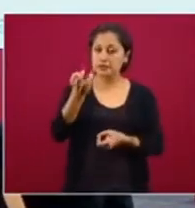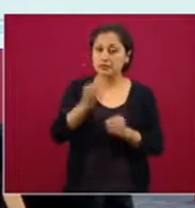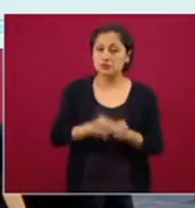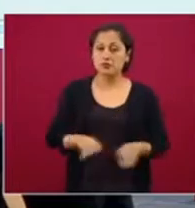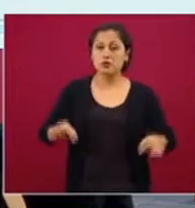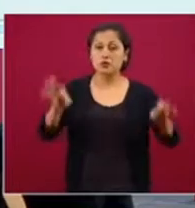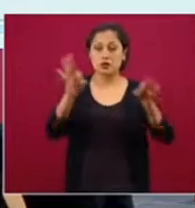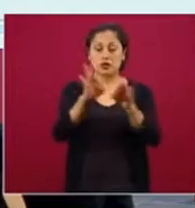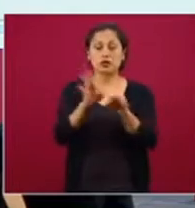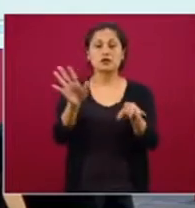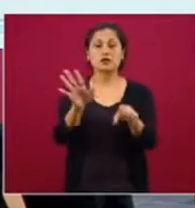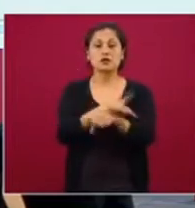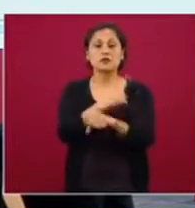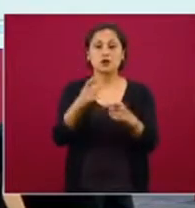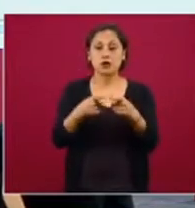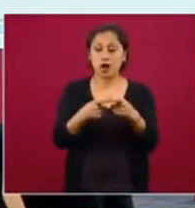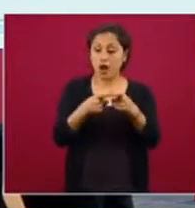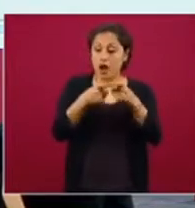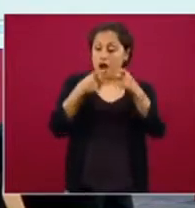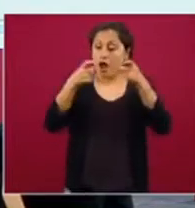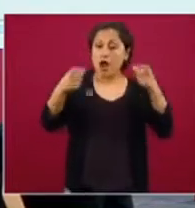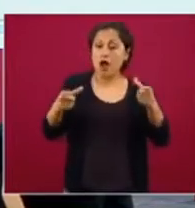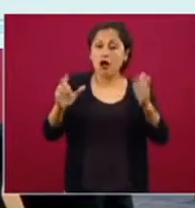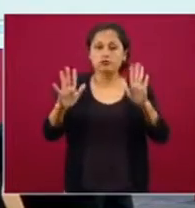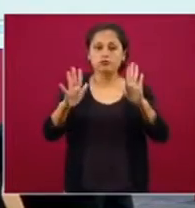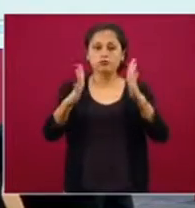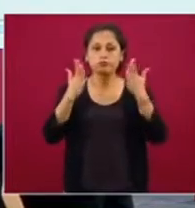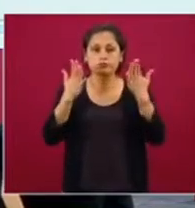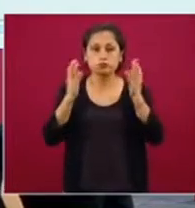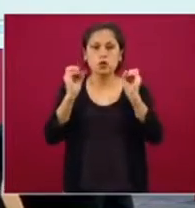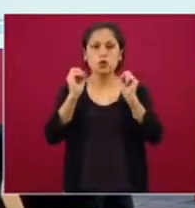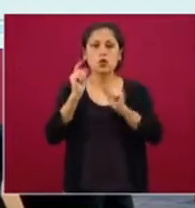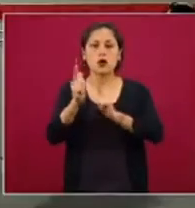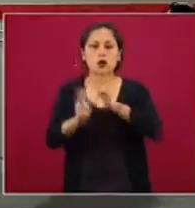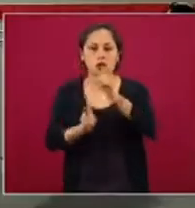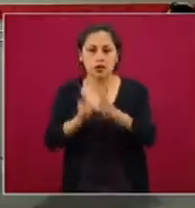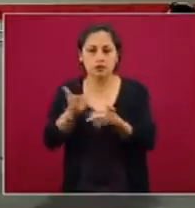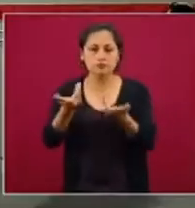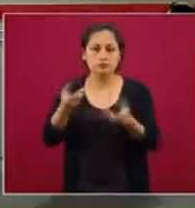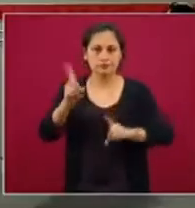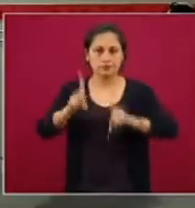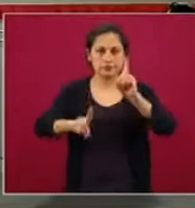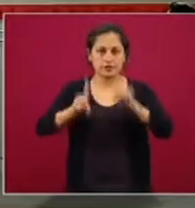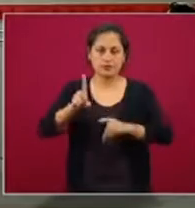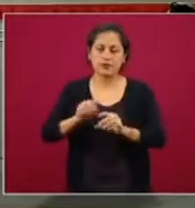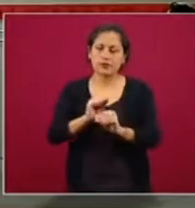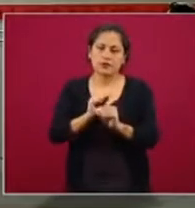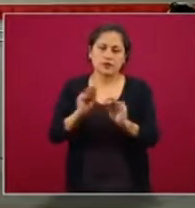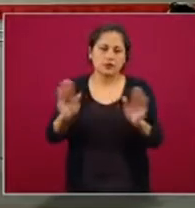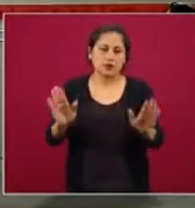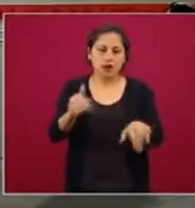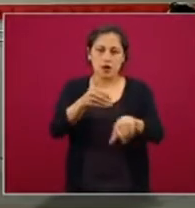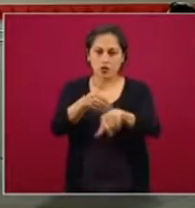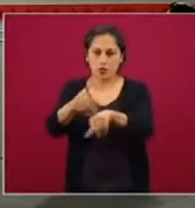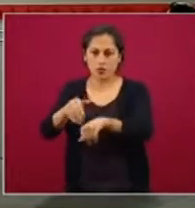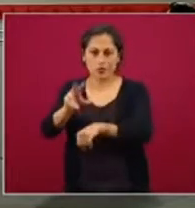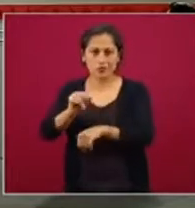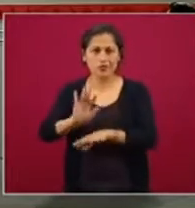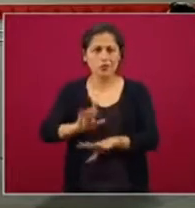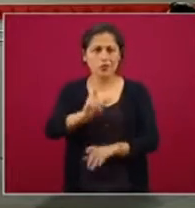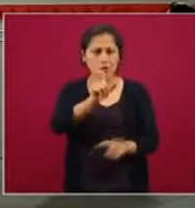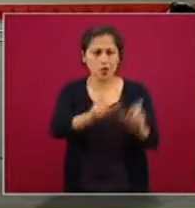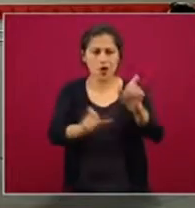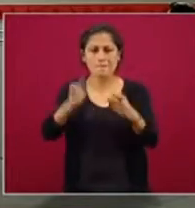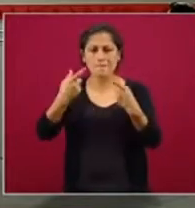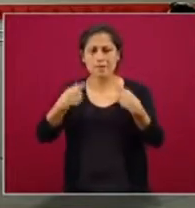de la epidemia es el porcentaje de aumento. Por supuesto, en términos de personas humanas que enferman, sufren y